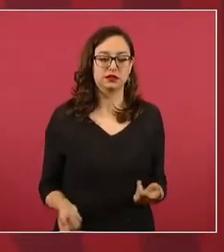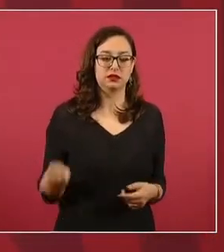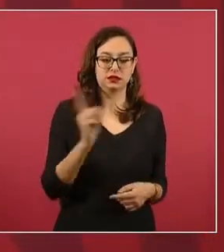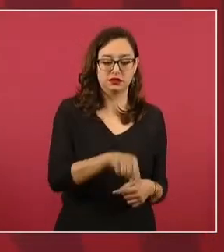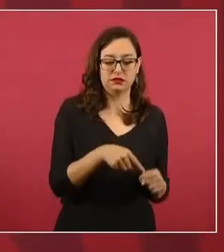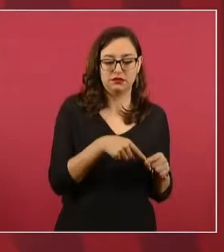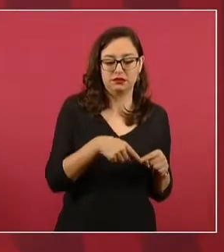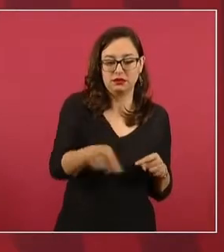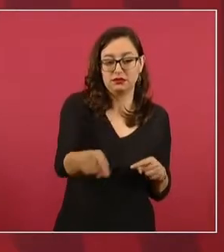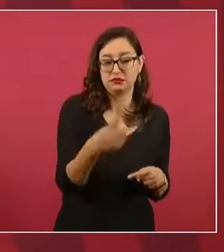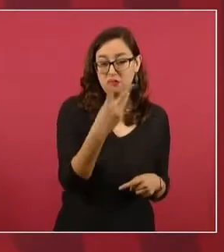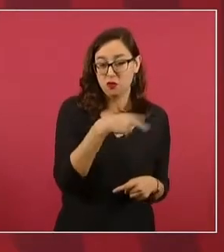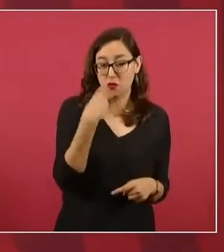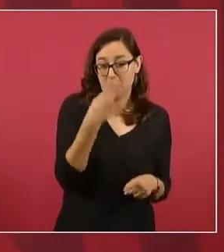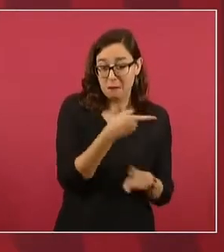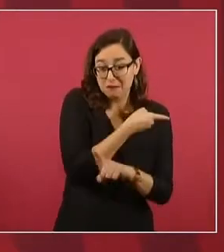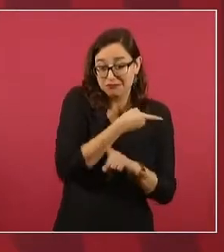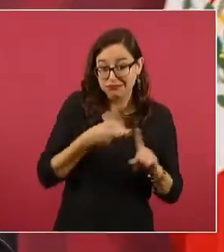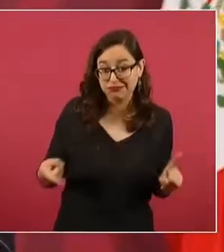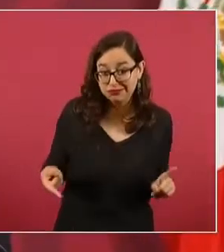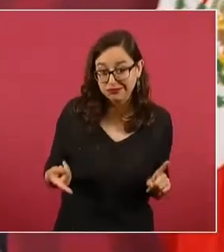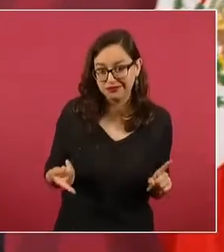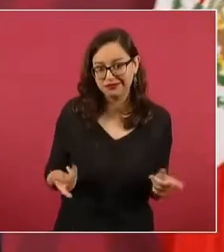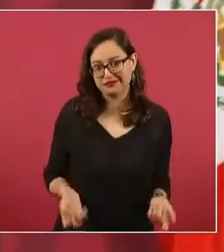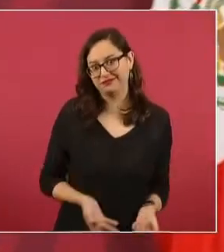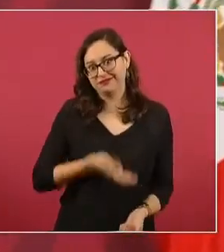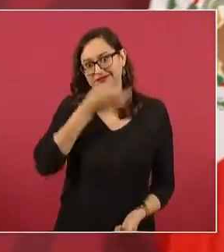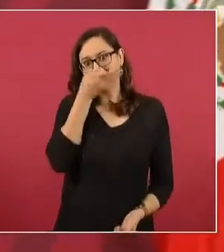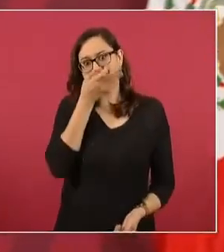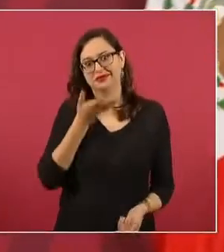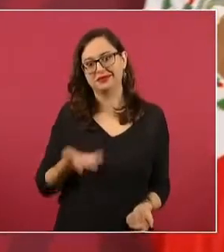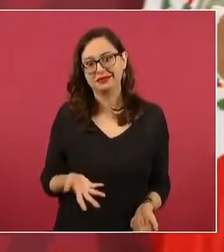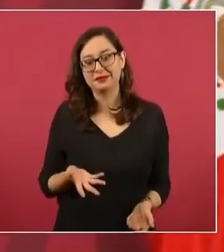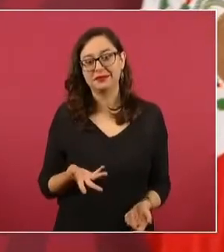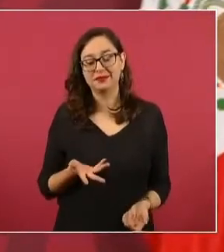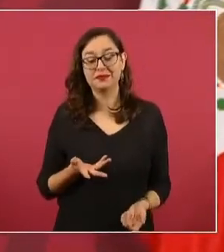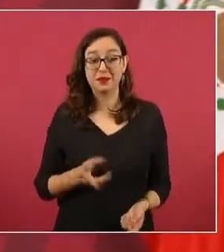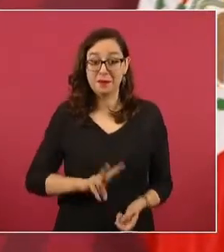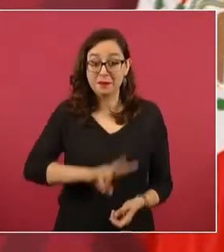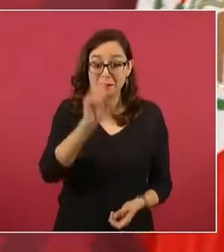además esa costa es muy bella,